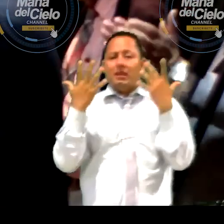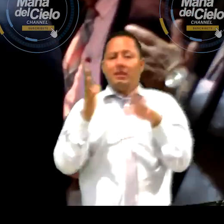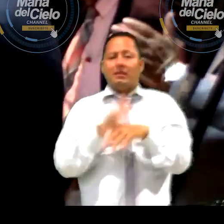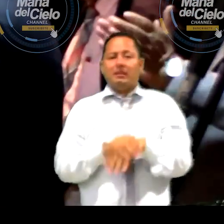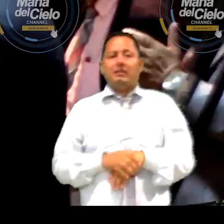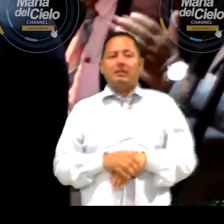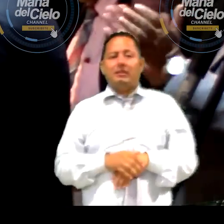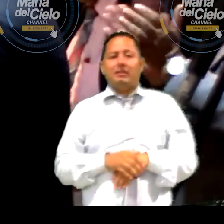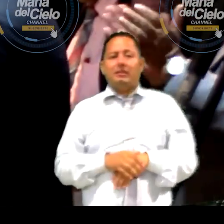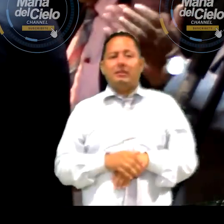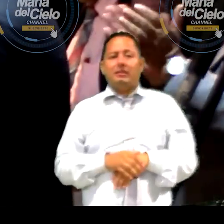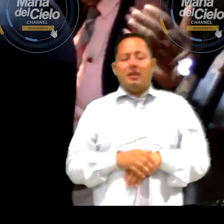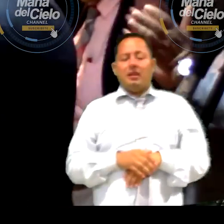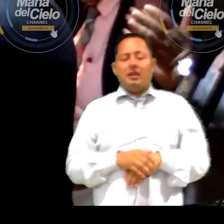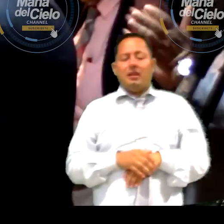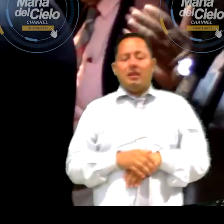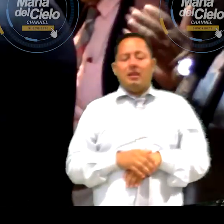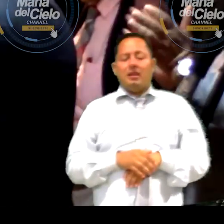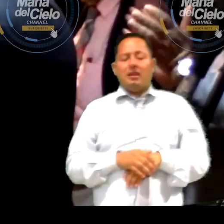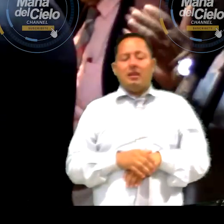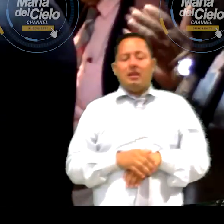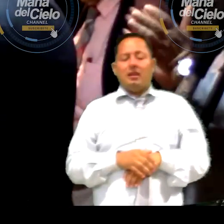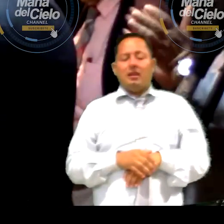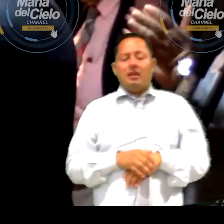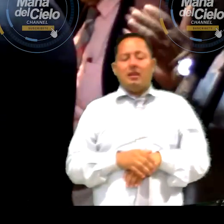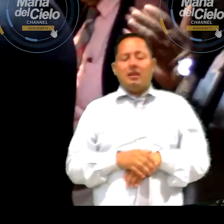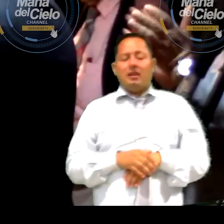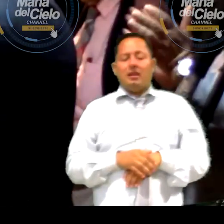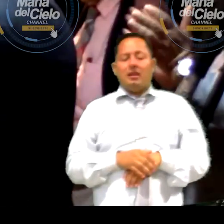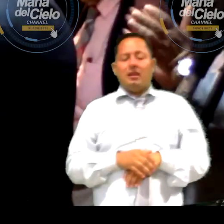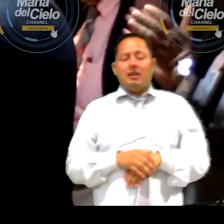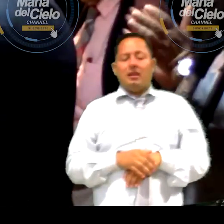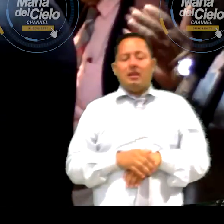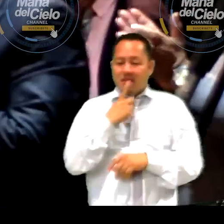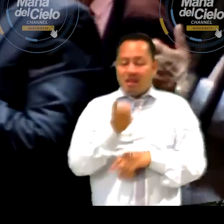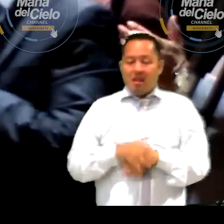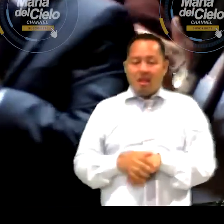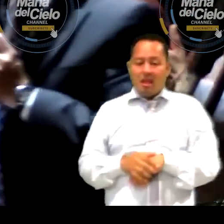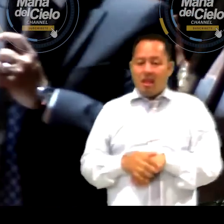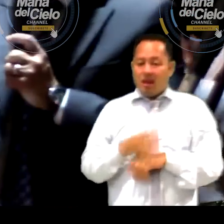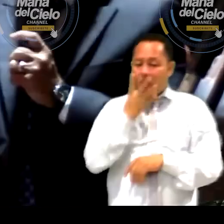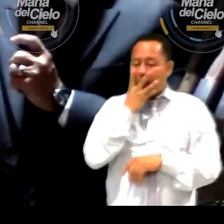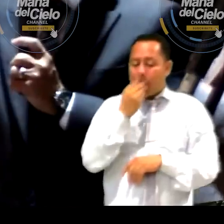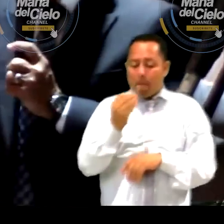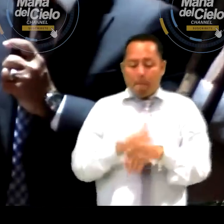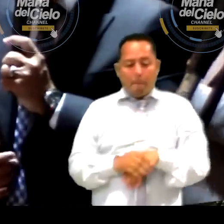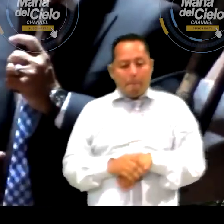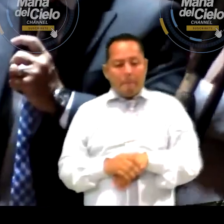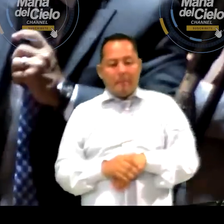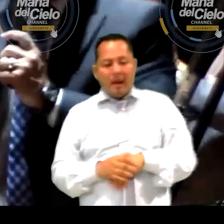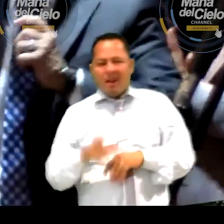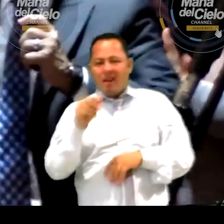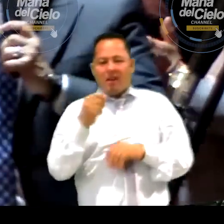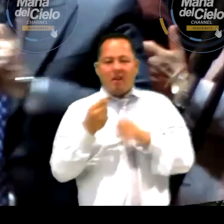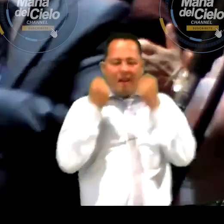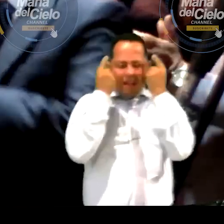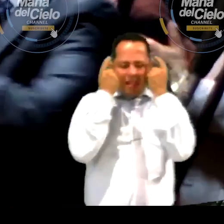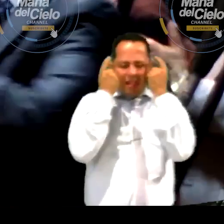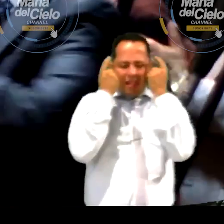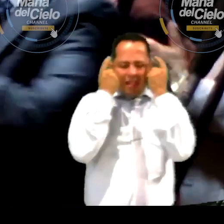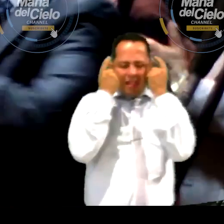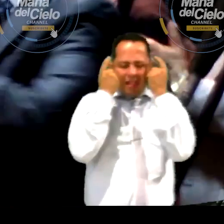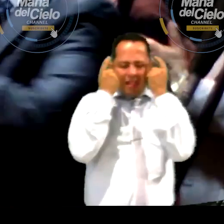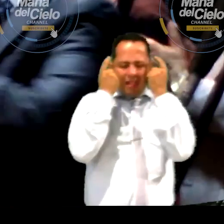Alguien que está apartado porque alguien lo trató mal en la iglesia, no entendía las cosas y se fue y